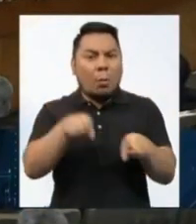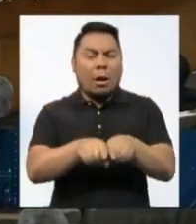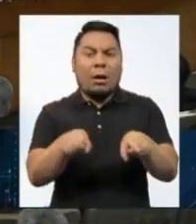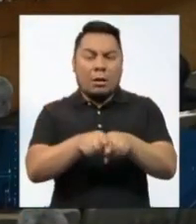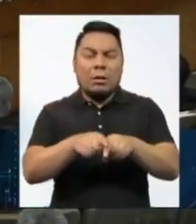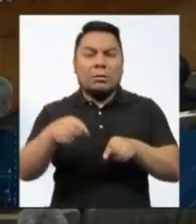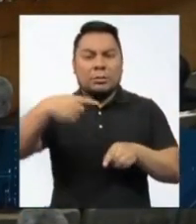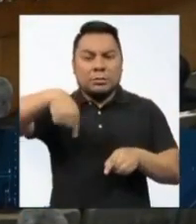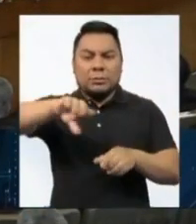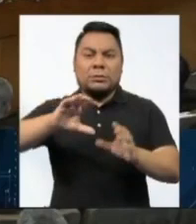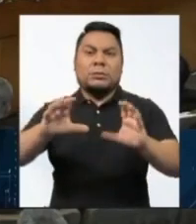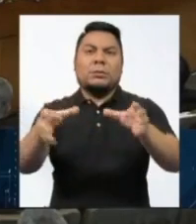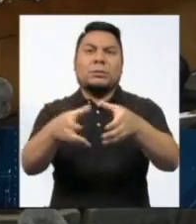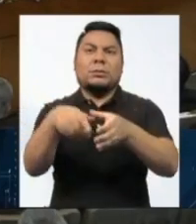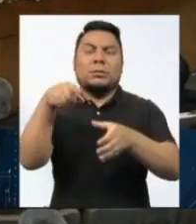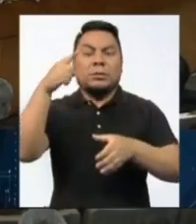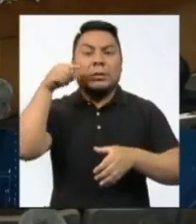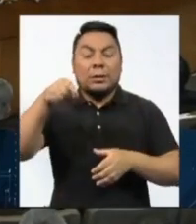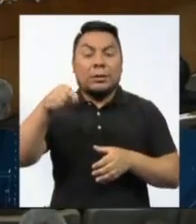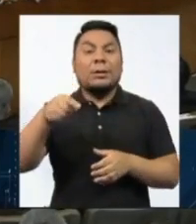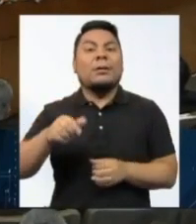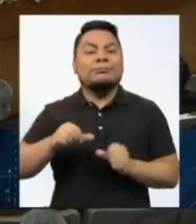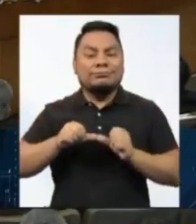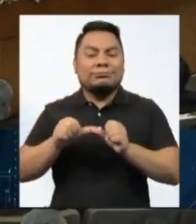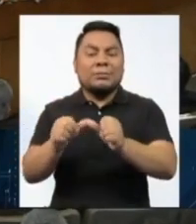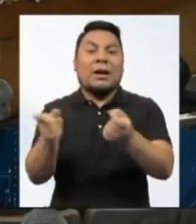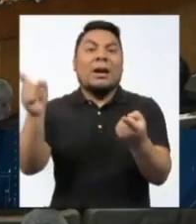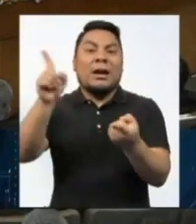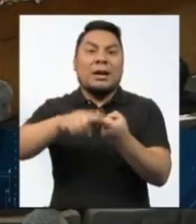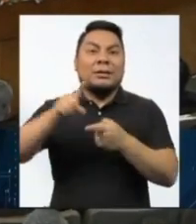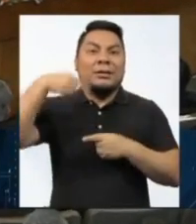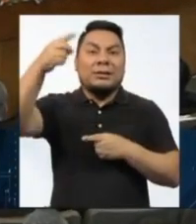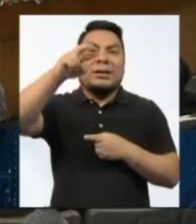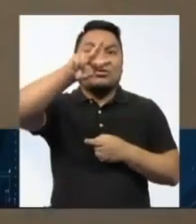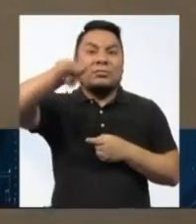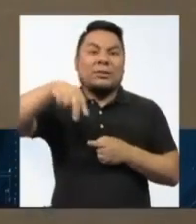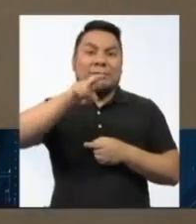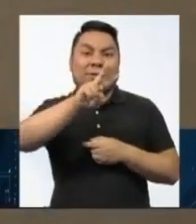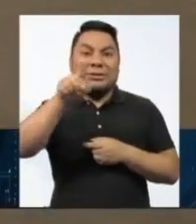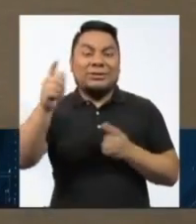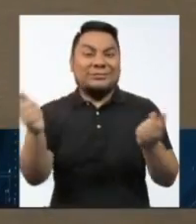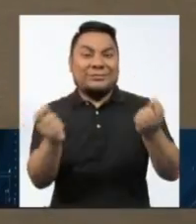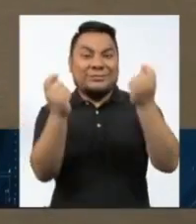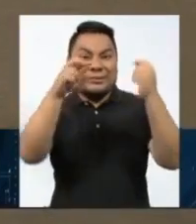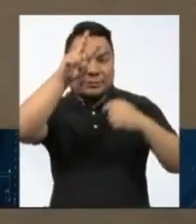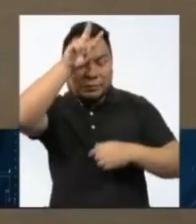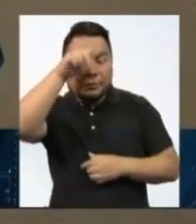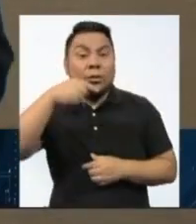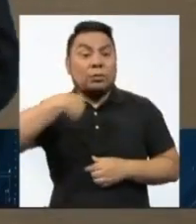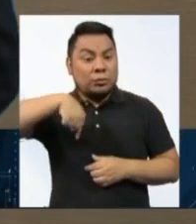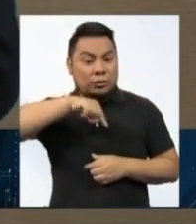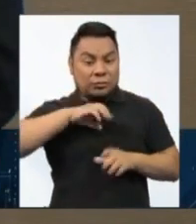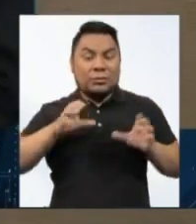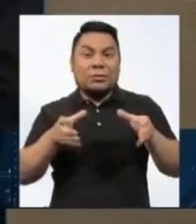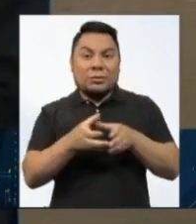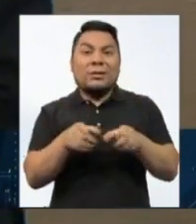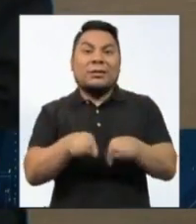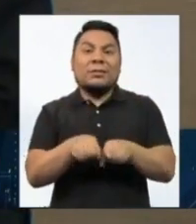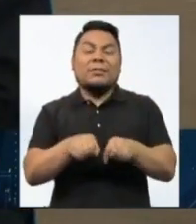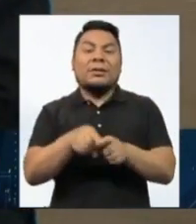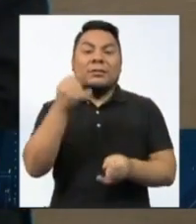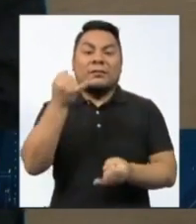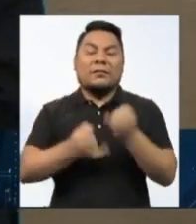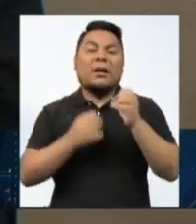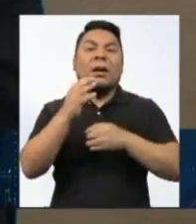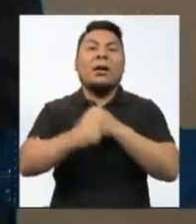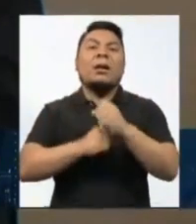esta directiva va a ser la directiva del bicentenario. Como nosotros también, nuestro gobierno terminará el año 2021,